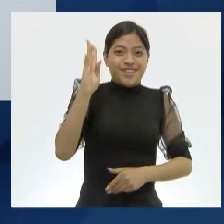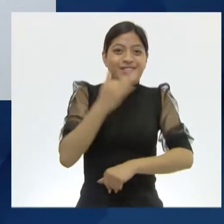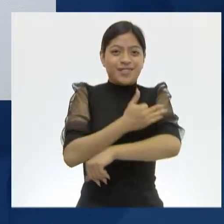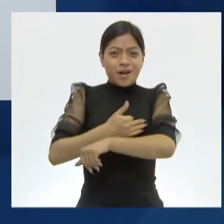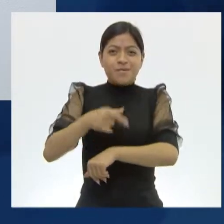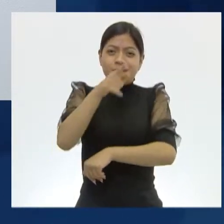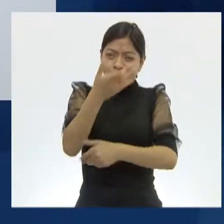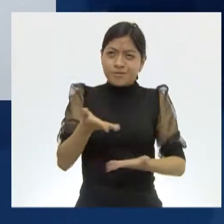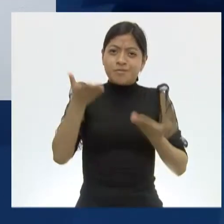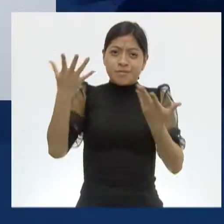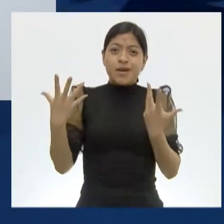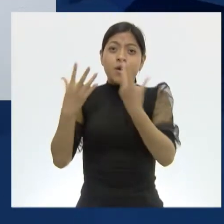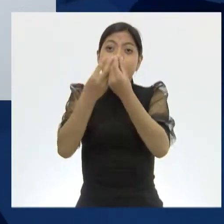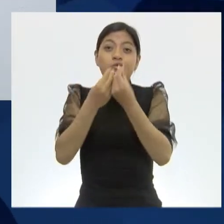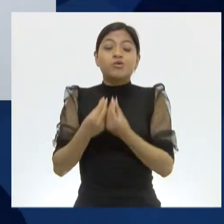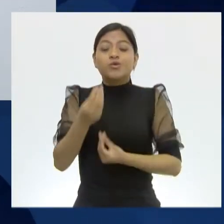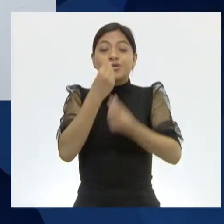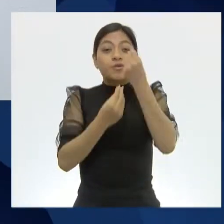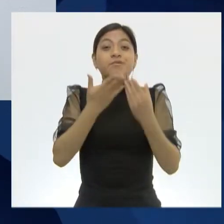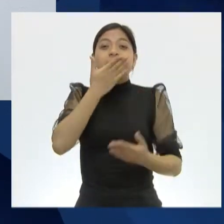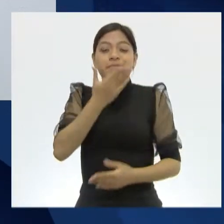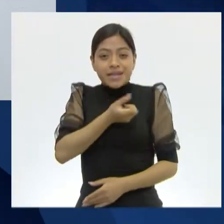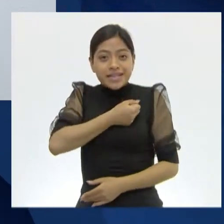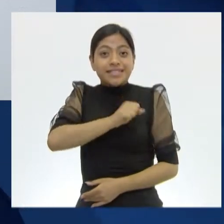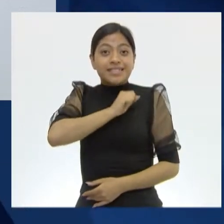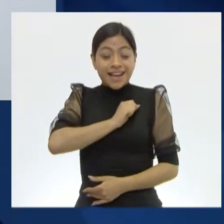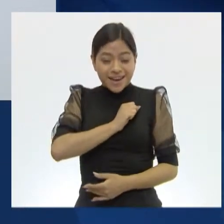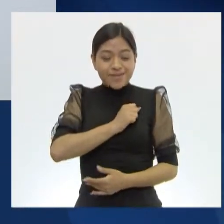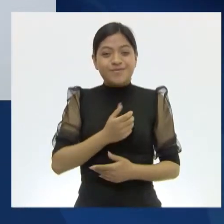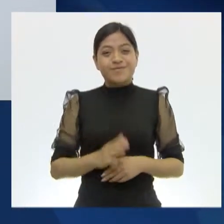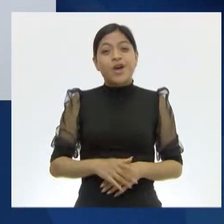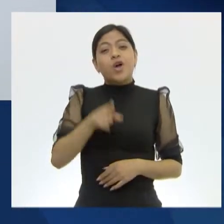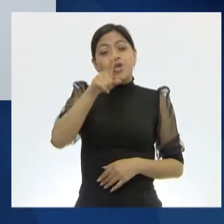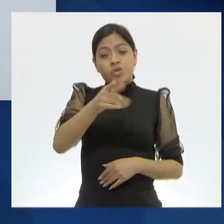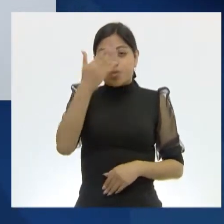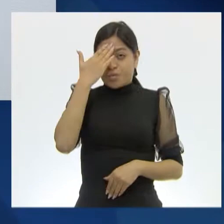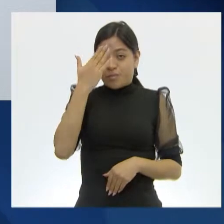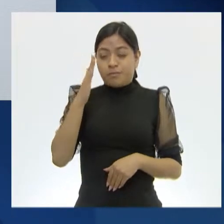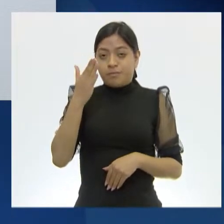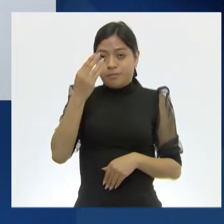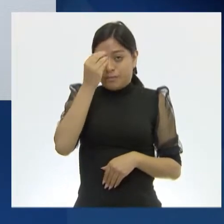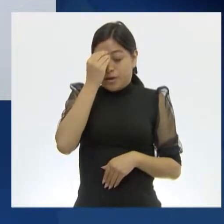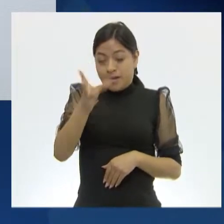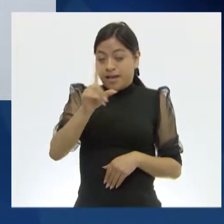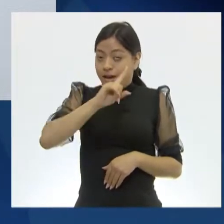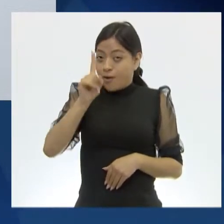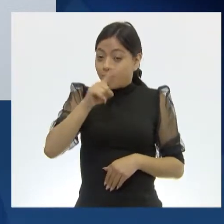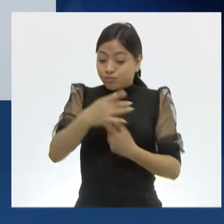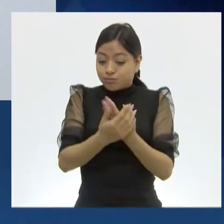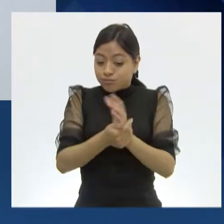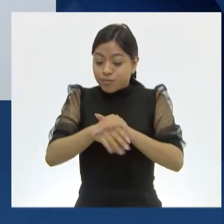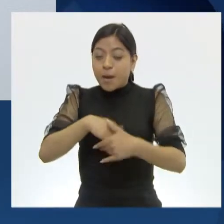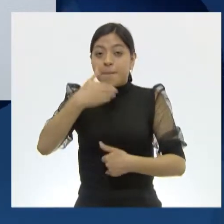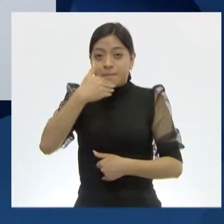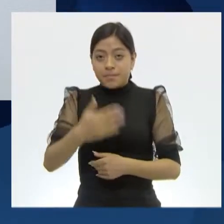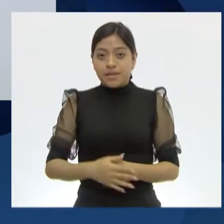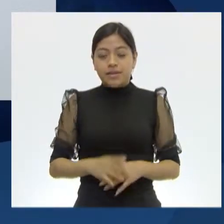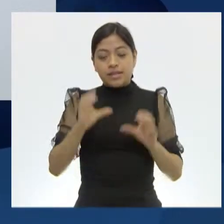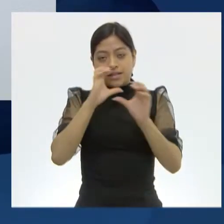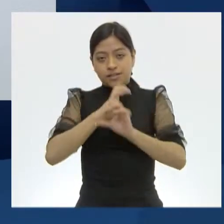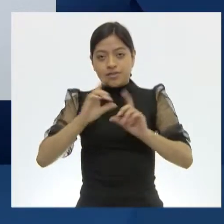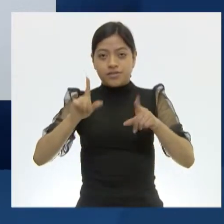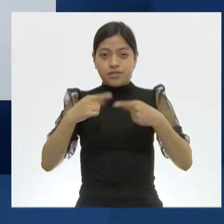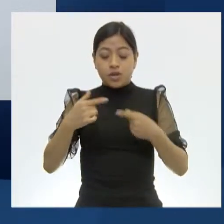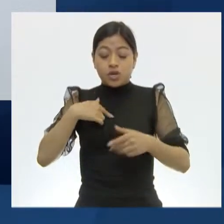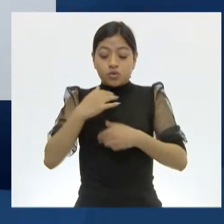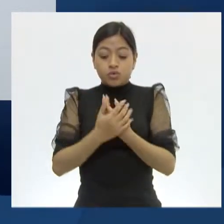familia y comer saludablemente. Así que no se olviden de lavarse las manos. Yo me